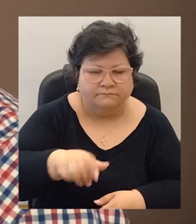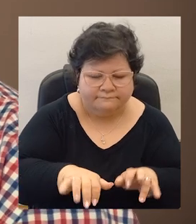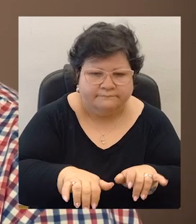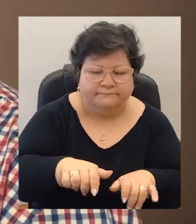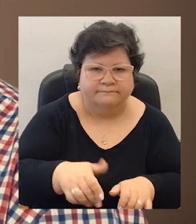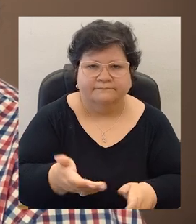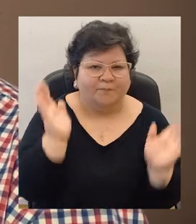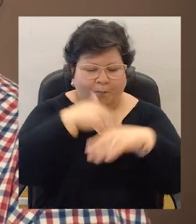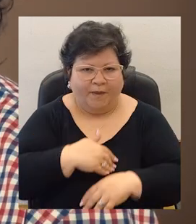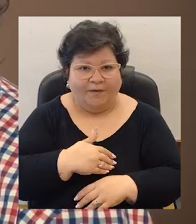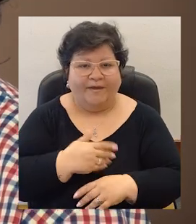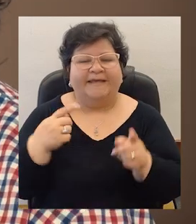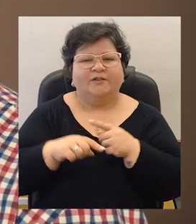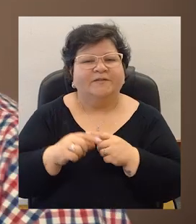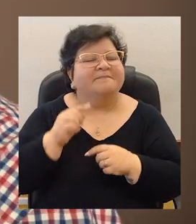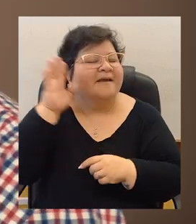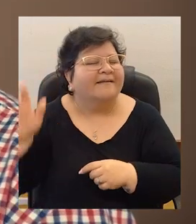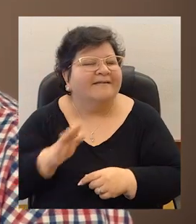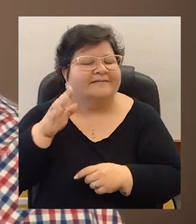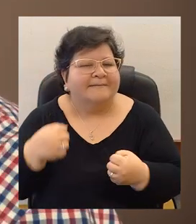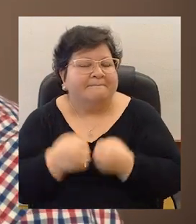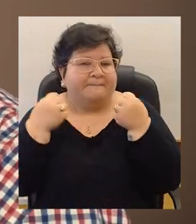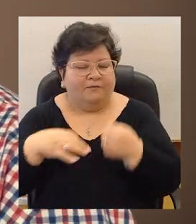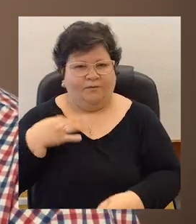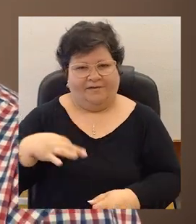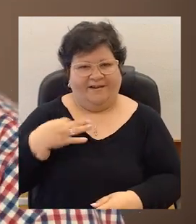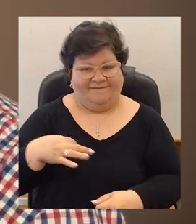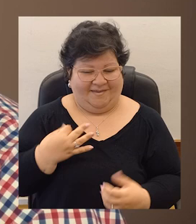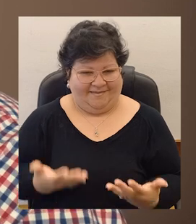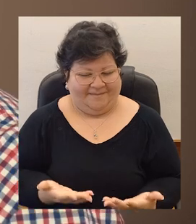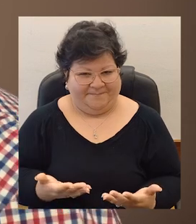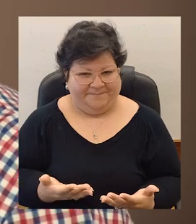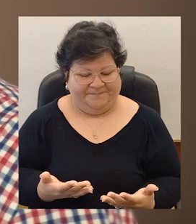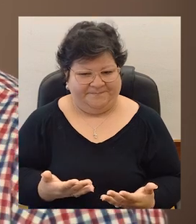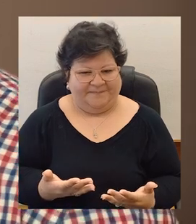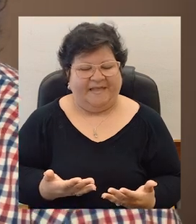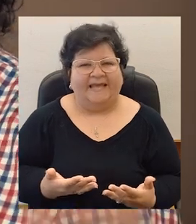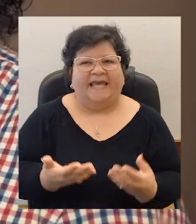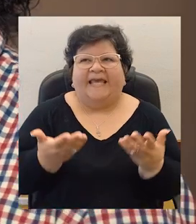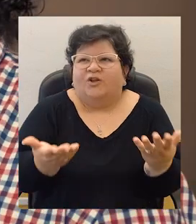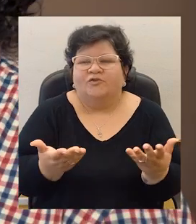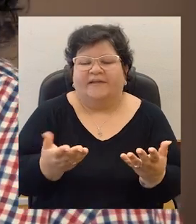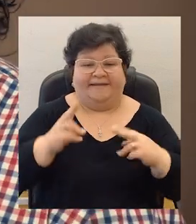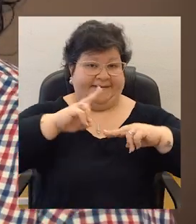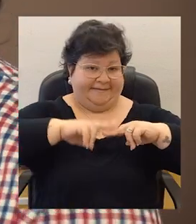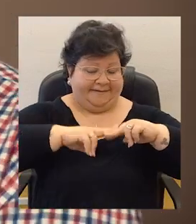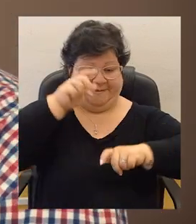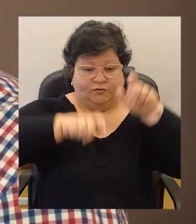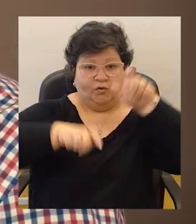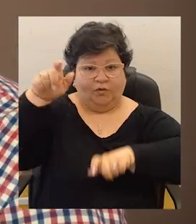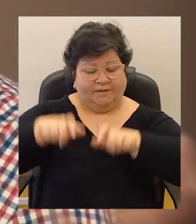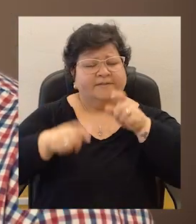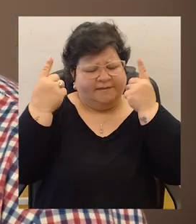los digitales que afectan nuestra vida aunque nosotros no estemos interactuando con ellos como entorno digital entonces está esta internet de las personas